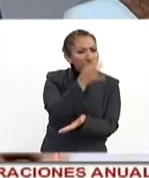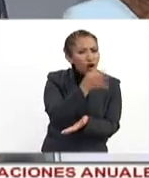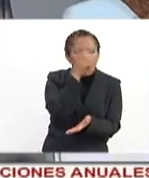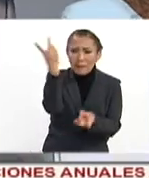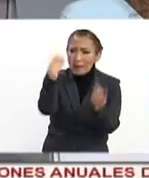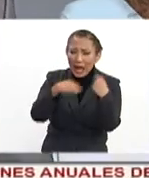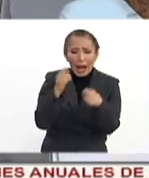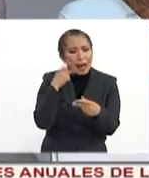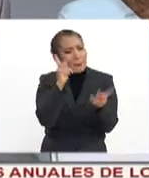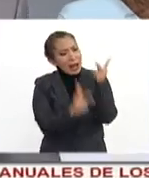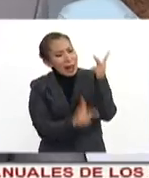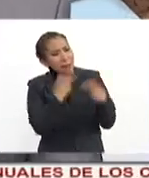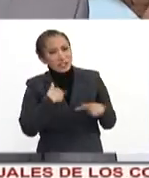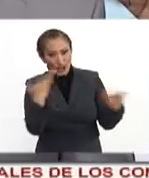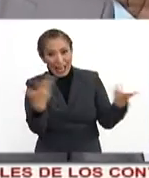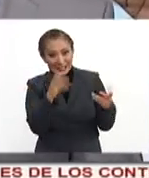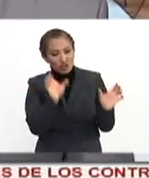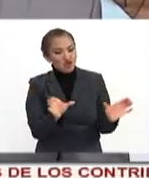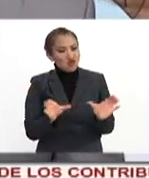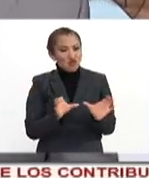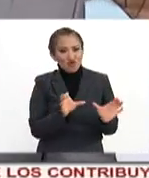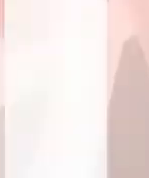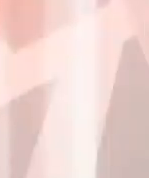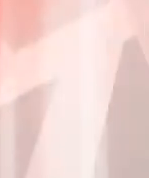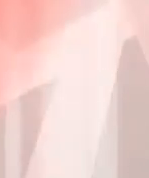que vengan a platicar con los productores.